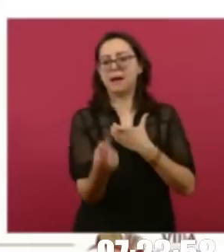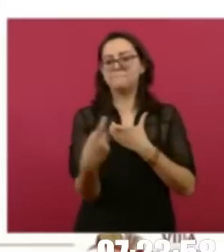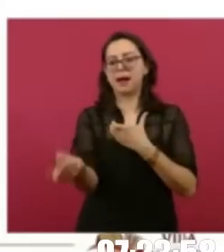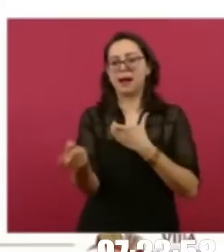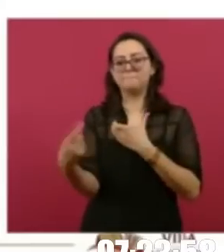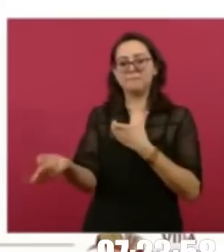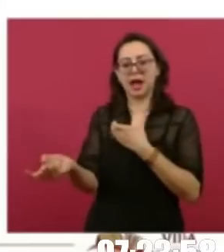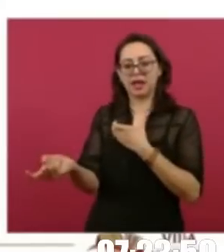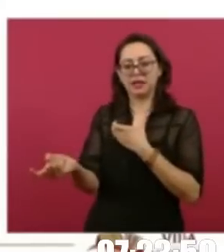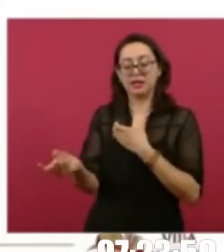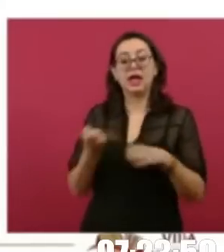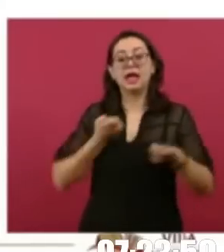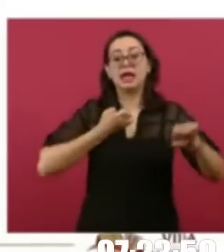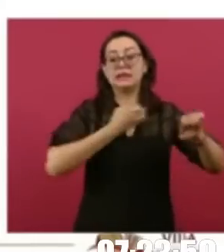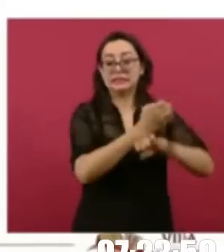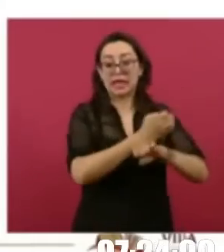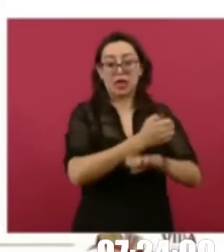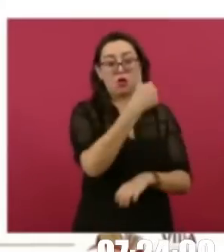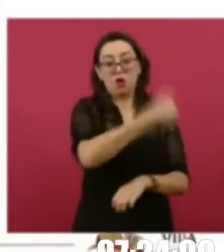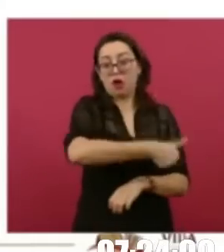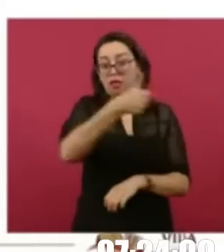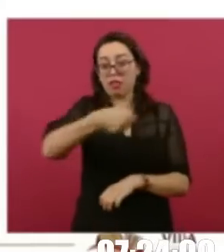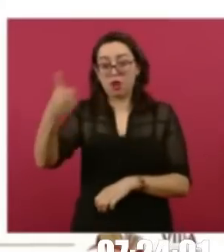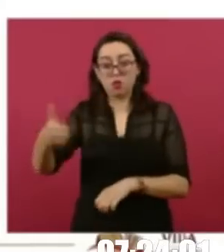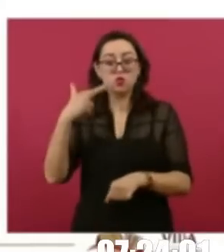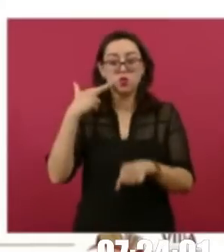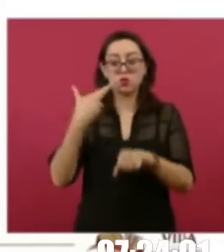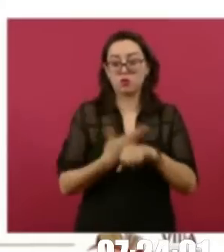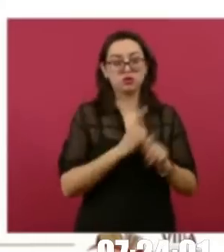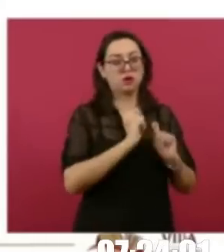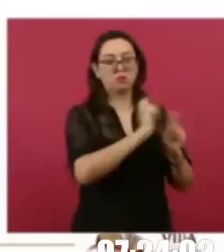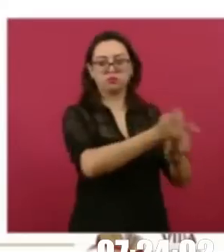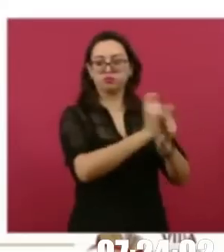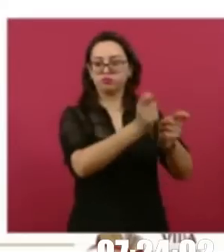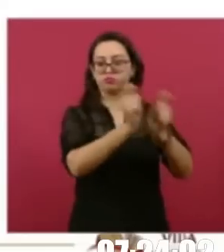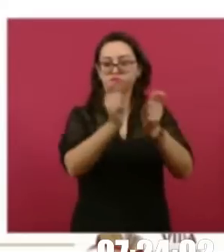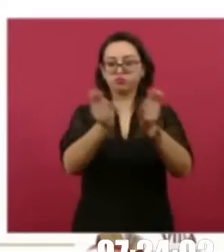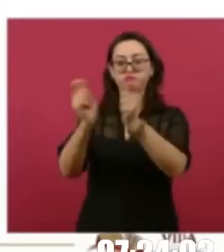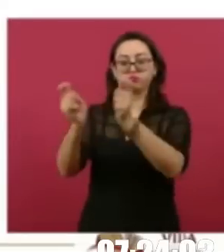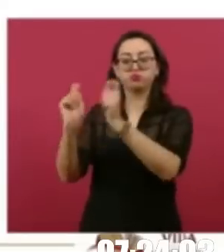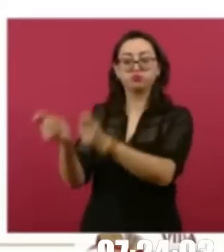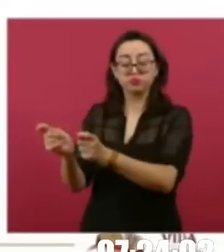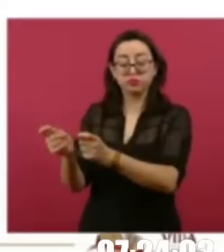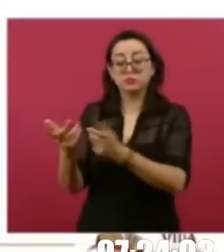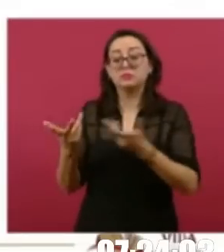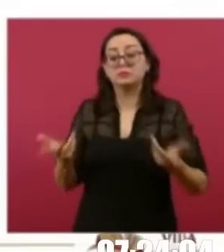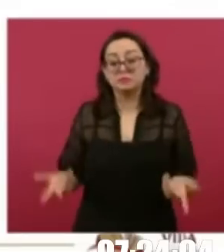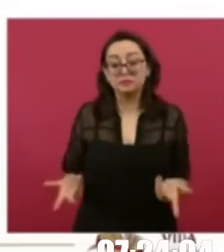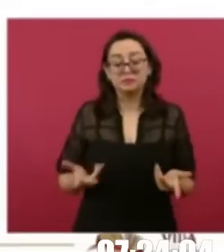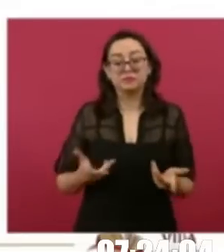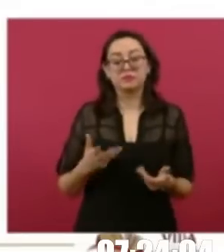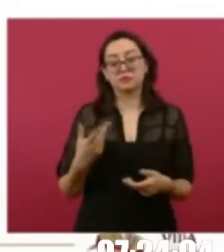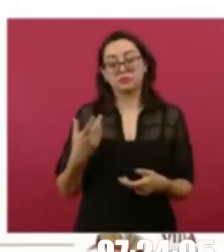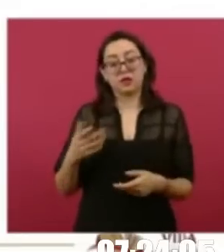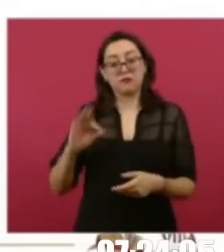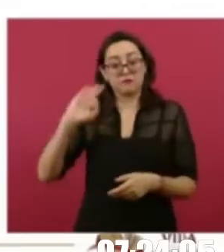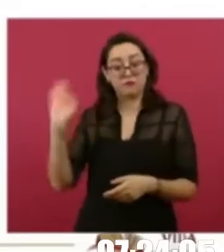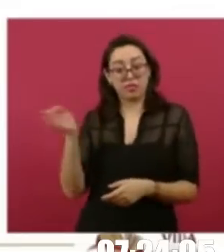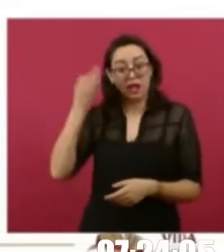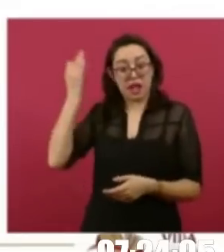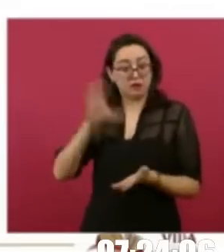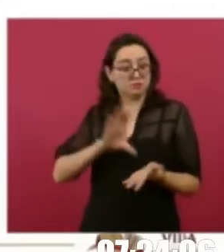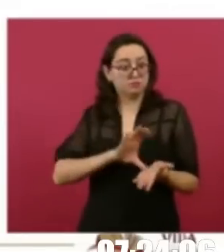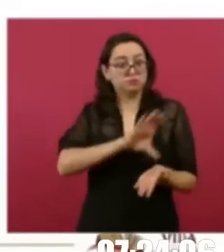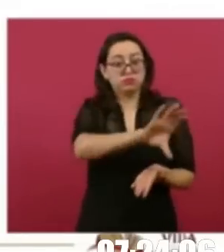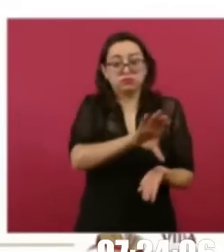ahora también el fondo de salud para el bienestar se se convierte de alguna manera en el presupuesto del